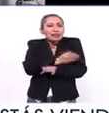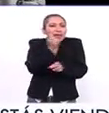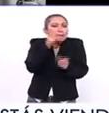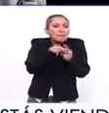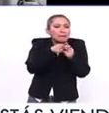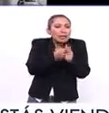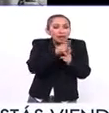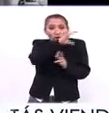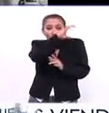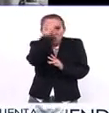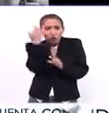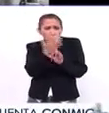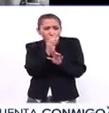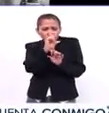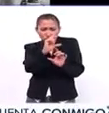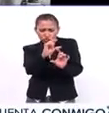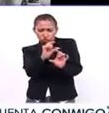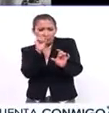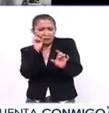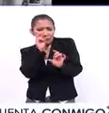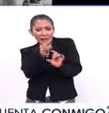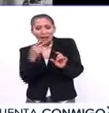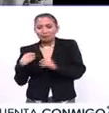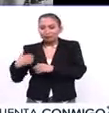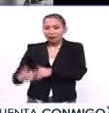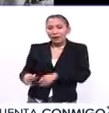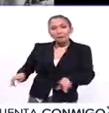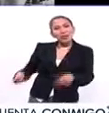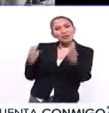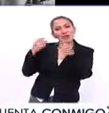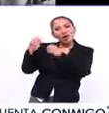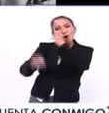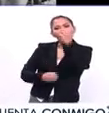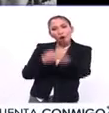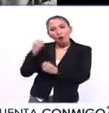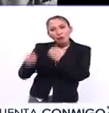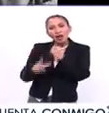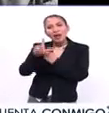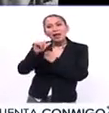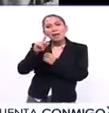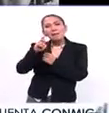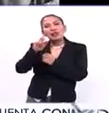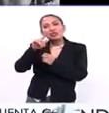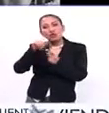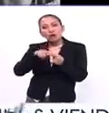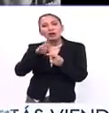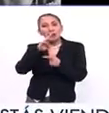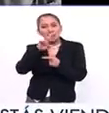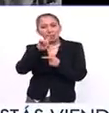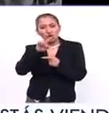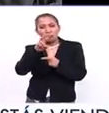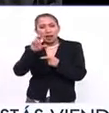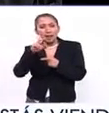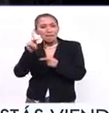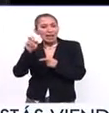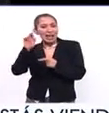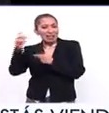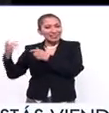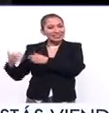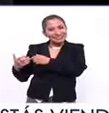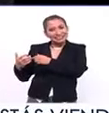una serie de fotografías muy pequeñas en donde aparecen ellos subastando las obras, sale Bretón, sale Remedios Varo con Peré,